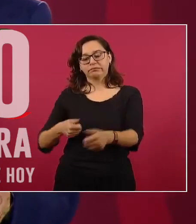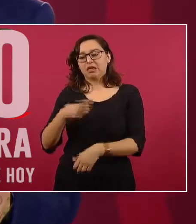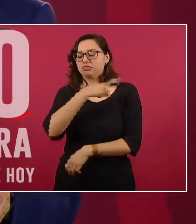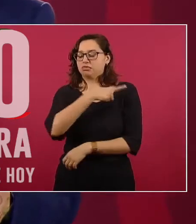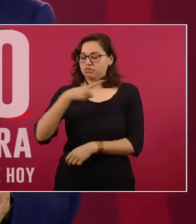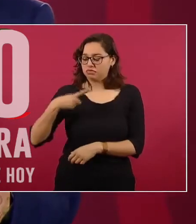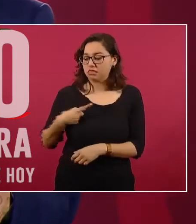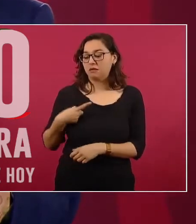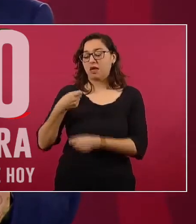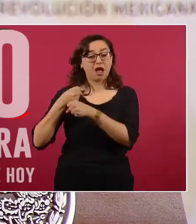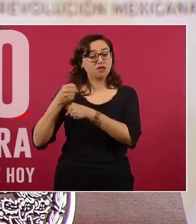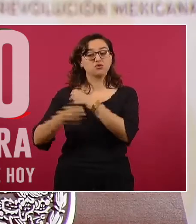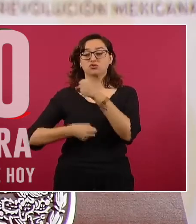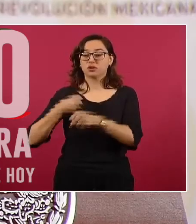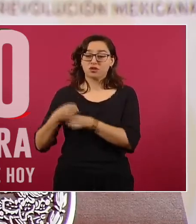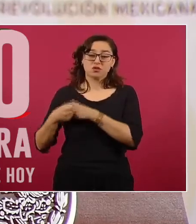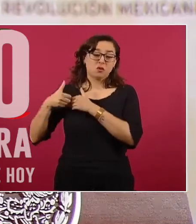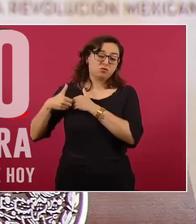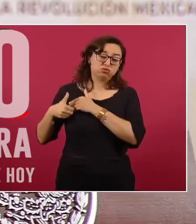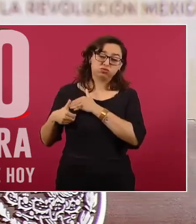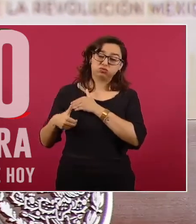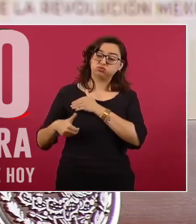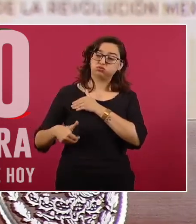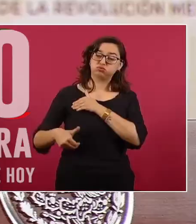constantemente durante muchos años. Son